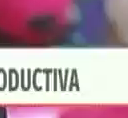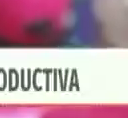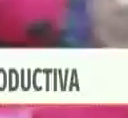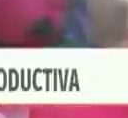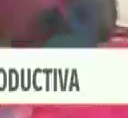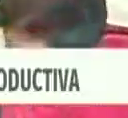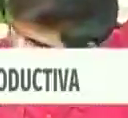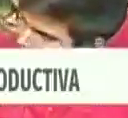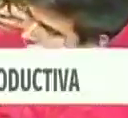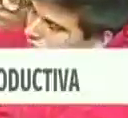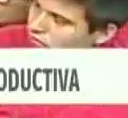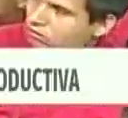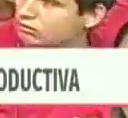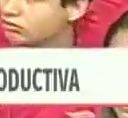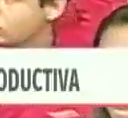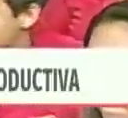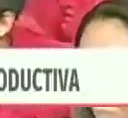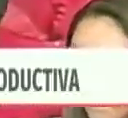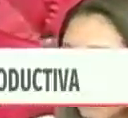todos.